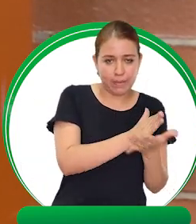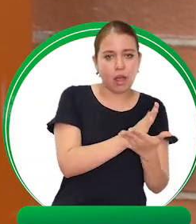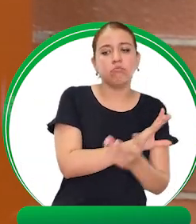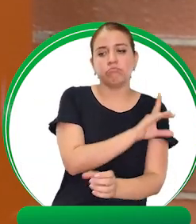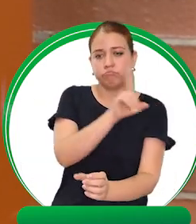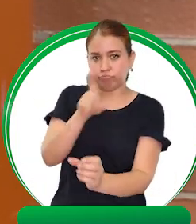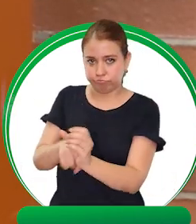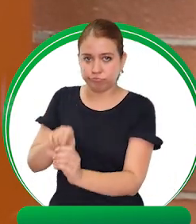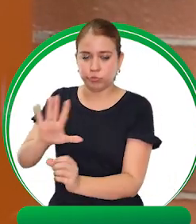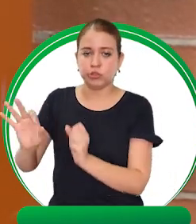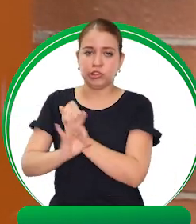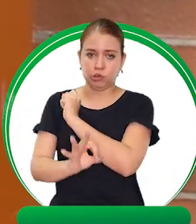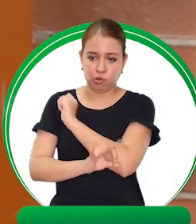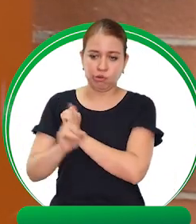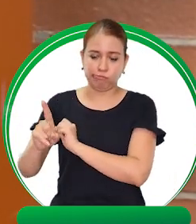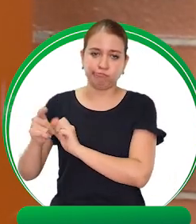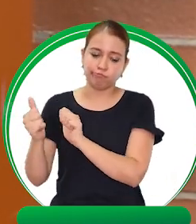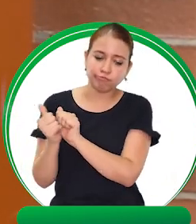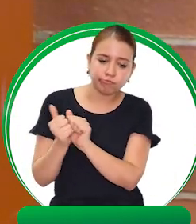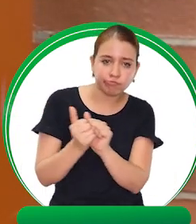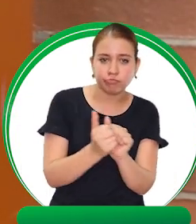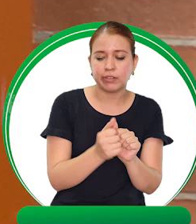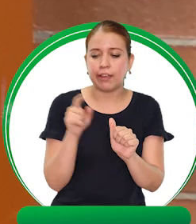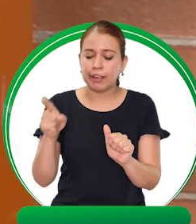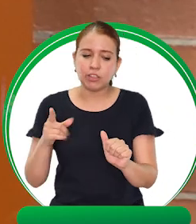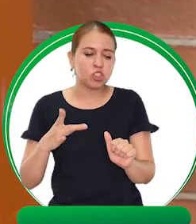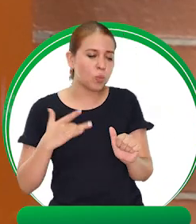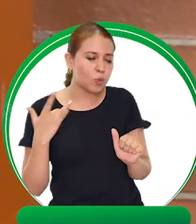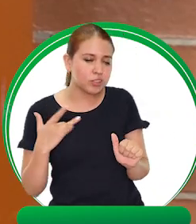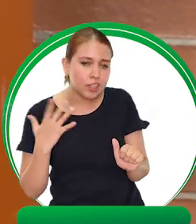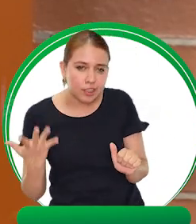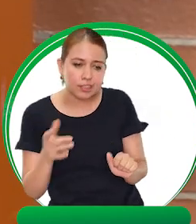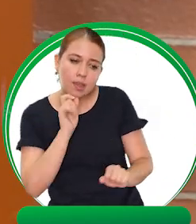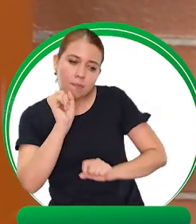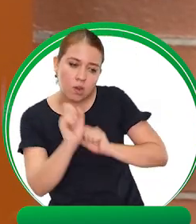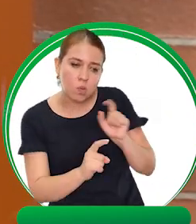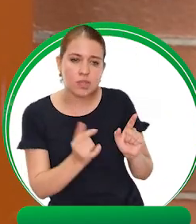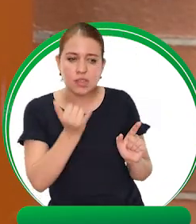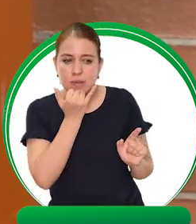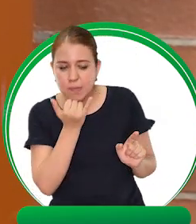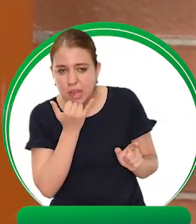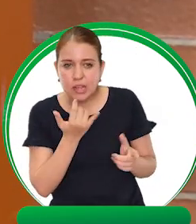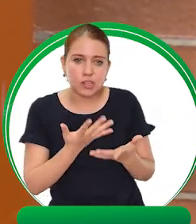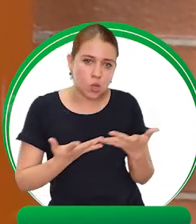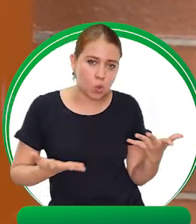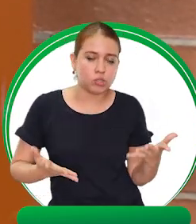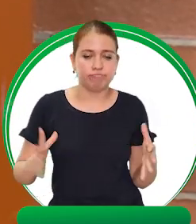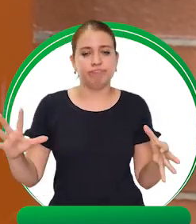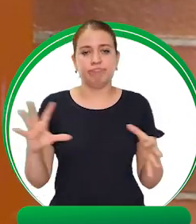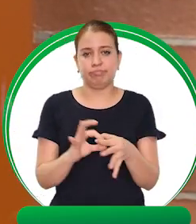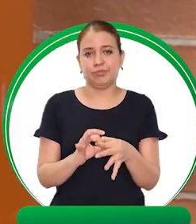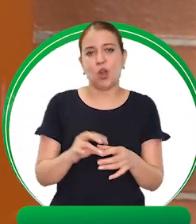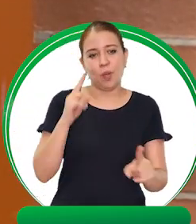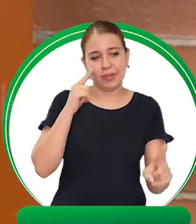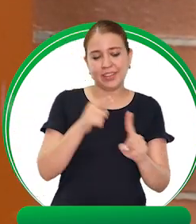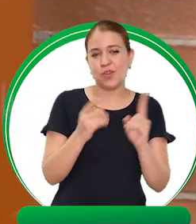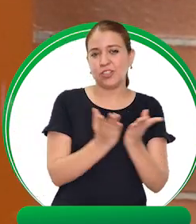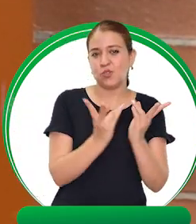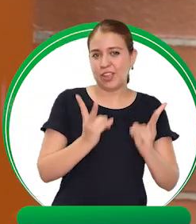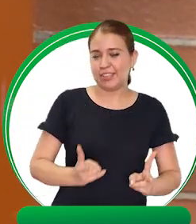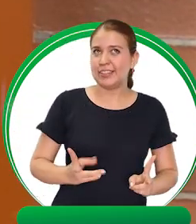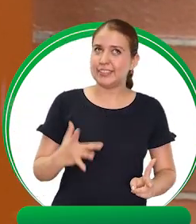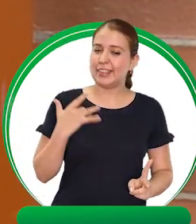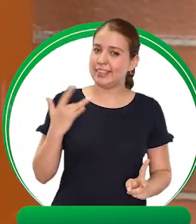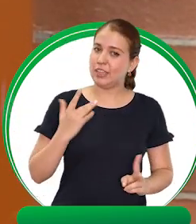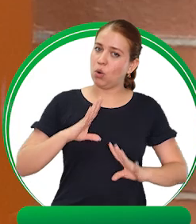van a los psicólogos porque los psicólogos son los encargados de estudiar la parte de cómo ellos se sienten, de cómo ellos están pasando y para que los